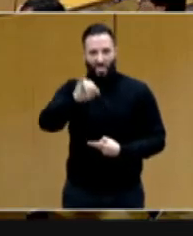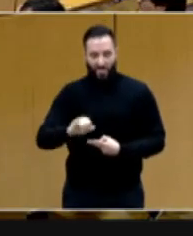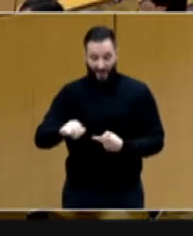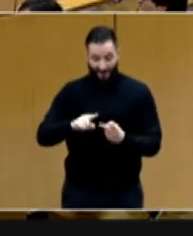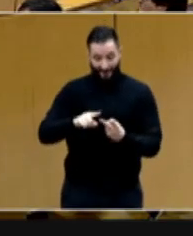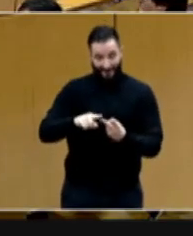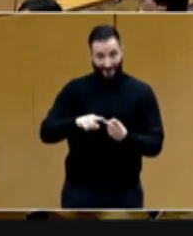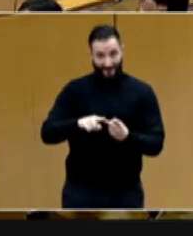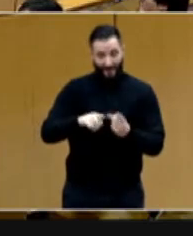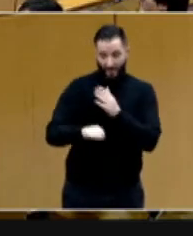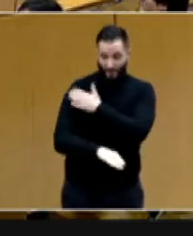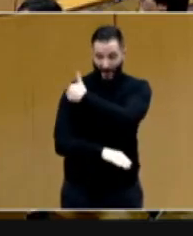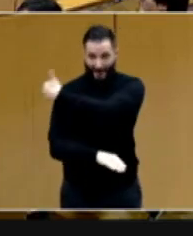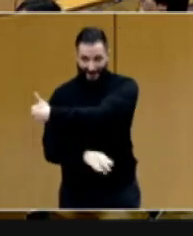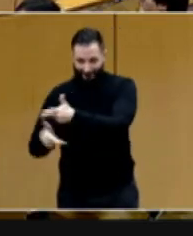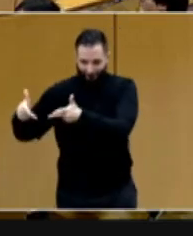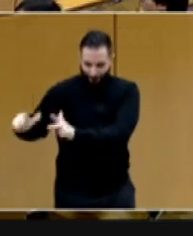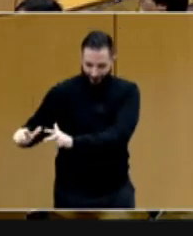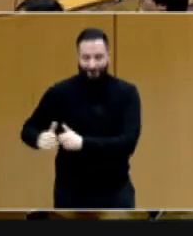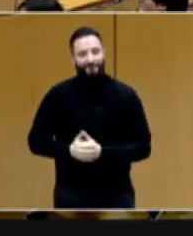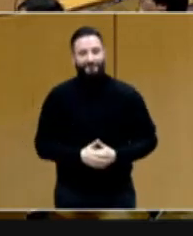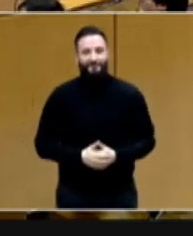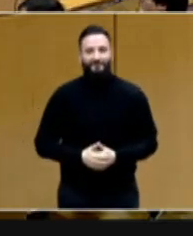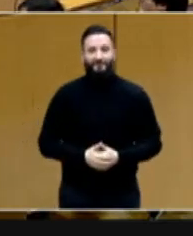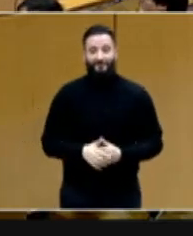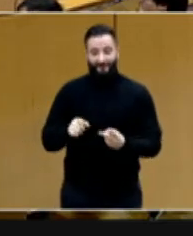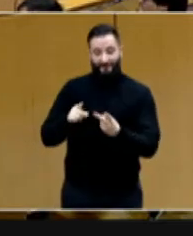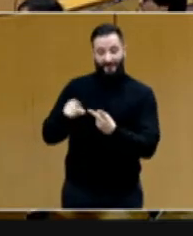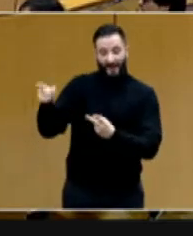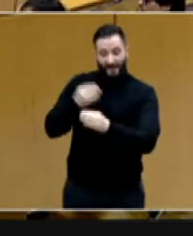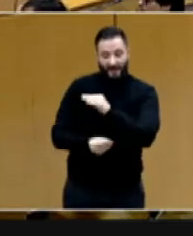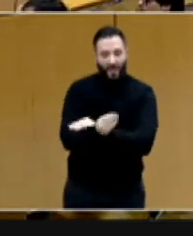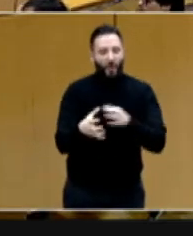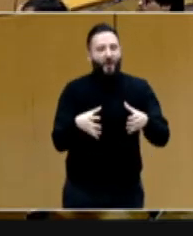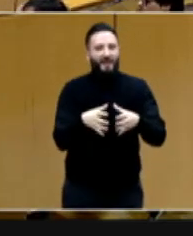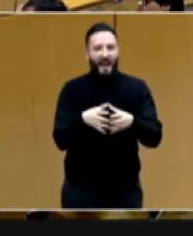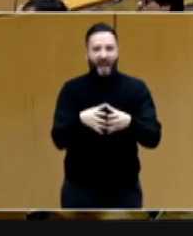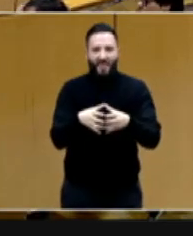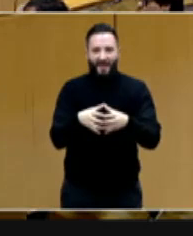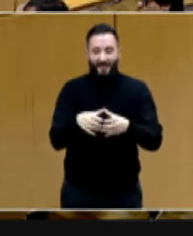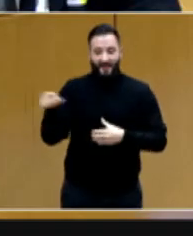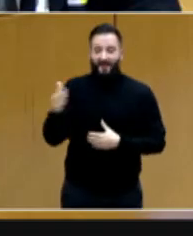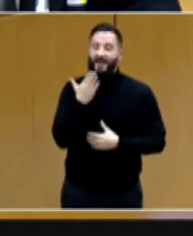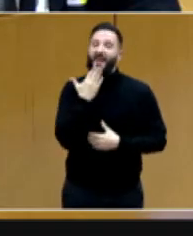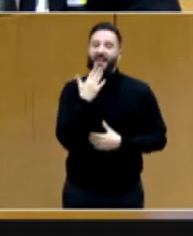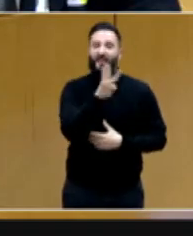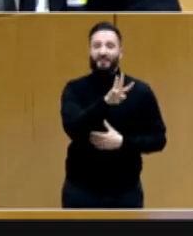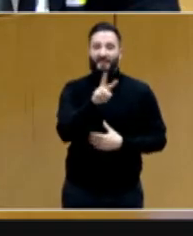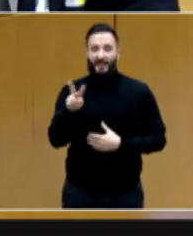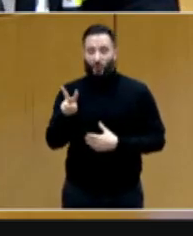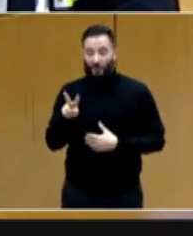está sentado a mí a mi derecha ha nacido en Granada tiene 32 años